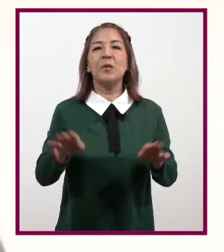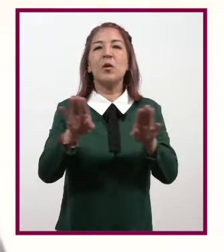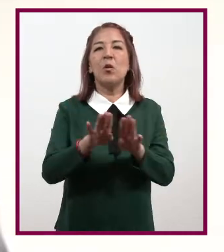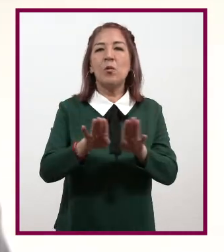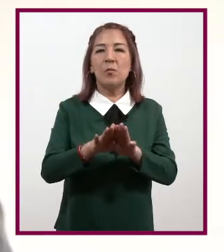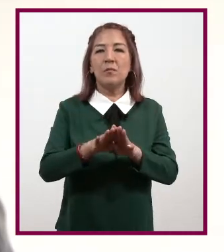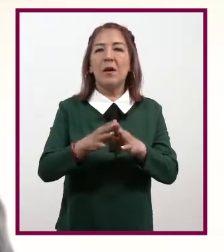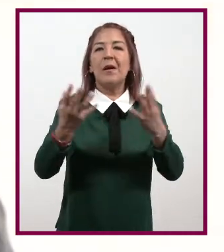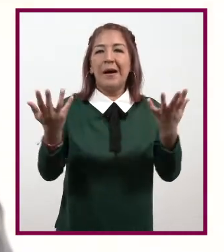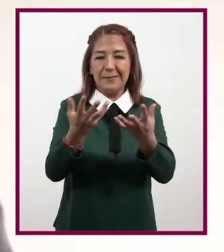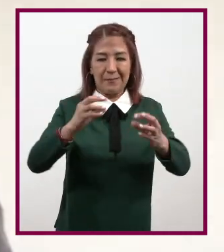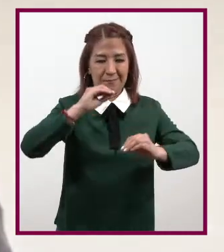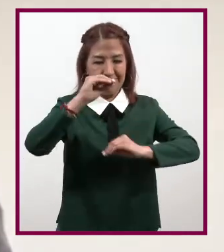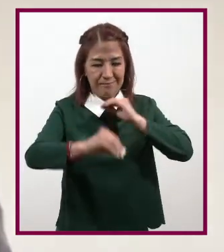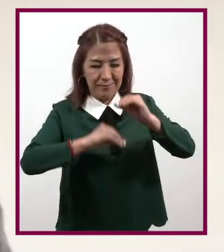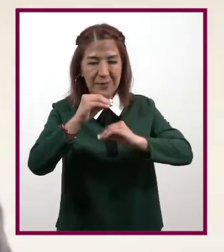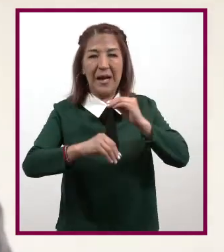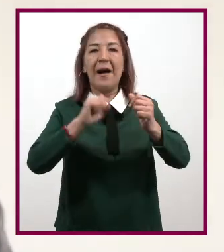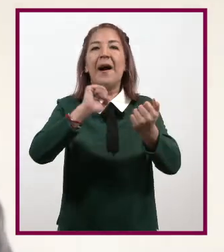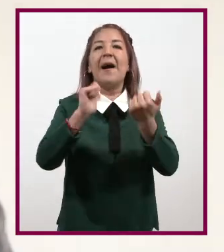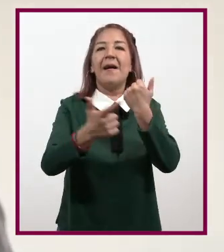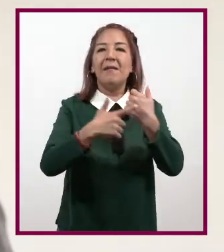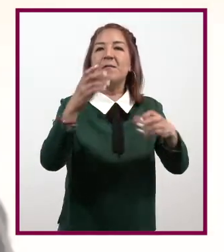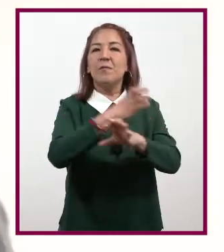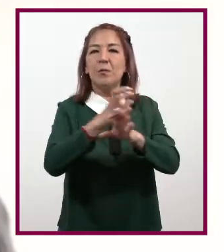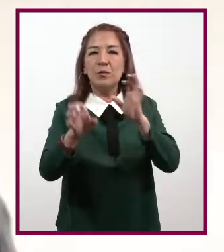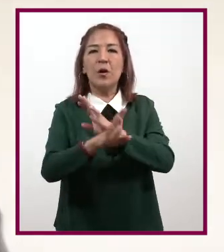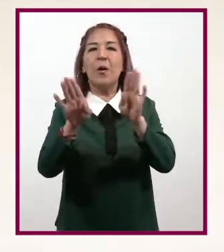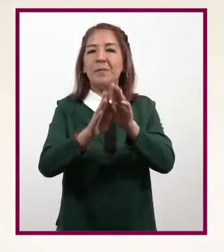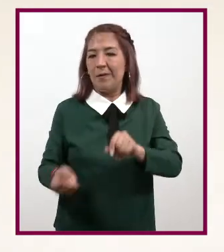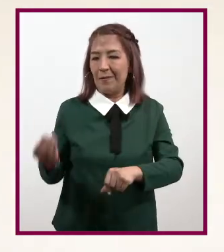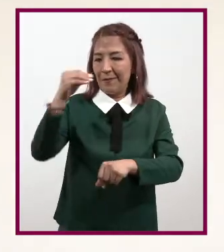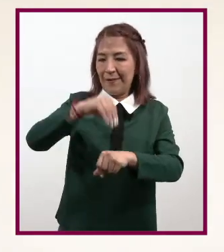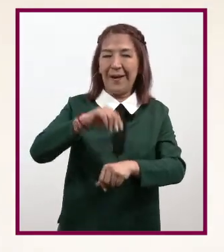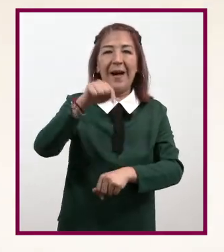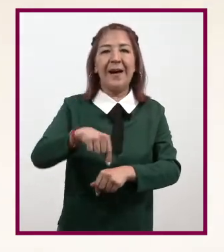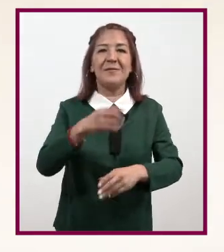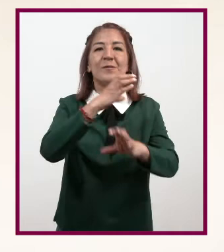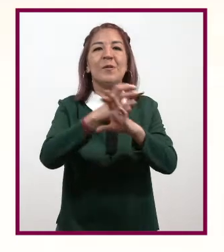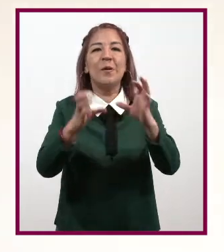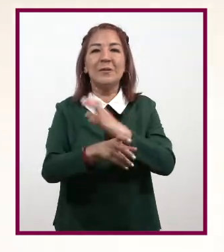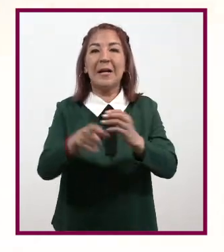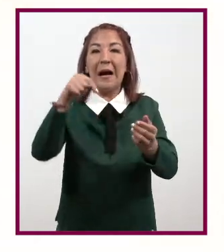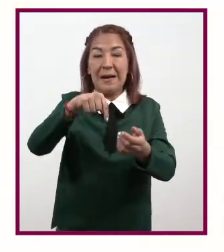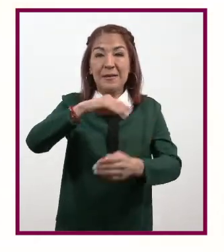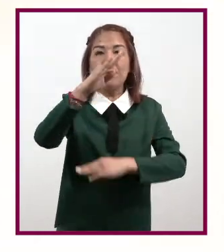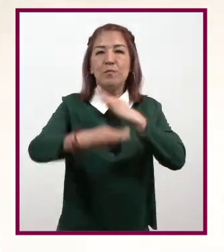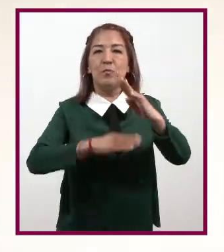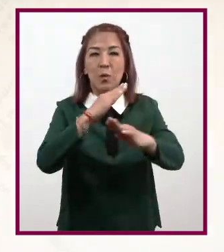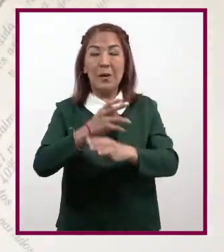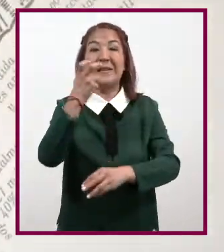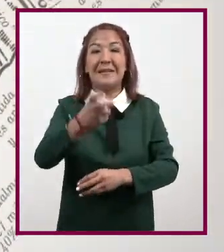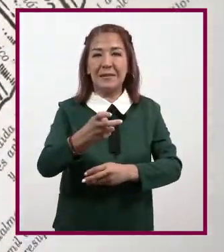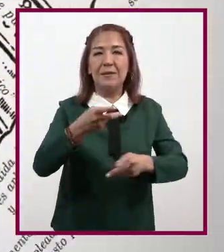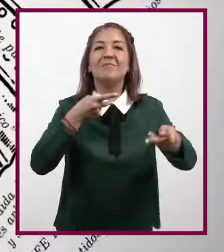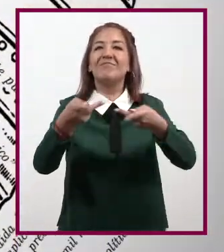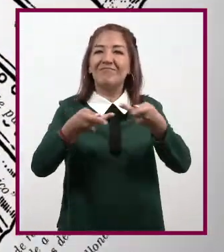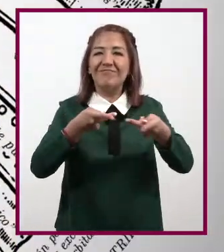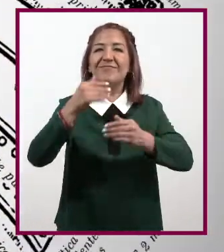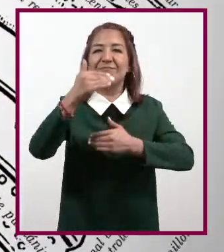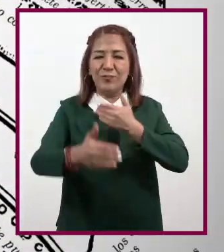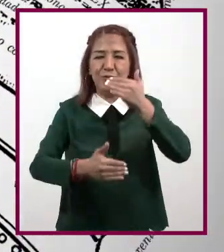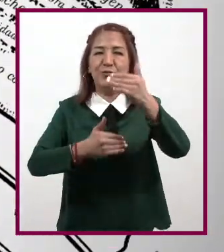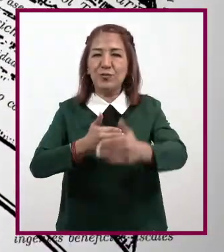construir algo y qué significa hacer aparecer algo en el mundo? Entonces esto es un proceso que tiene muchas